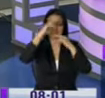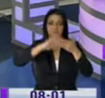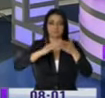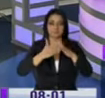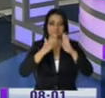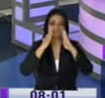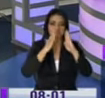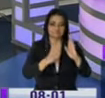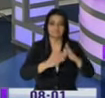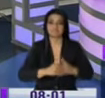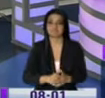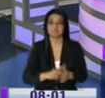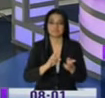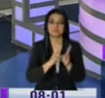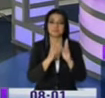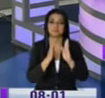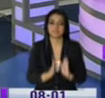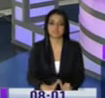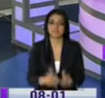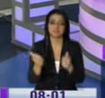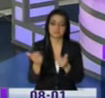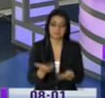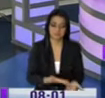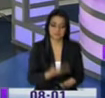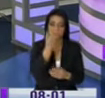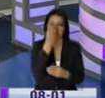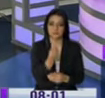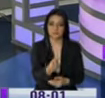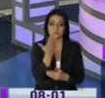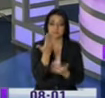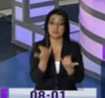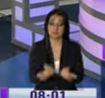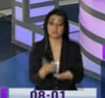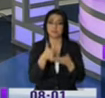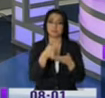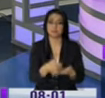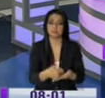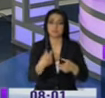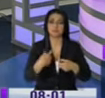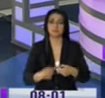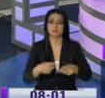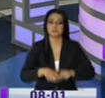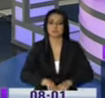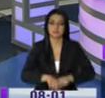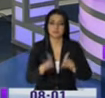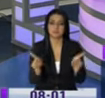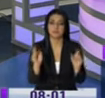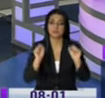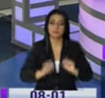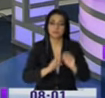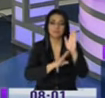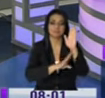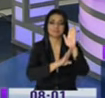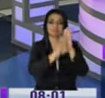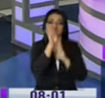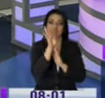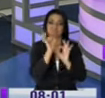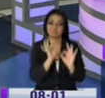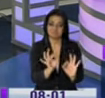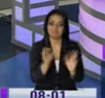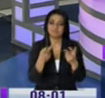la comunidad. Vecinos queridos, bienvenidos. Aquí estamos para ayudar a un Quito distinto, para construir con ustedes y también